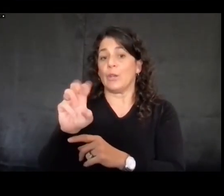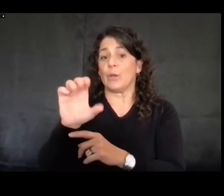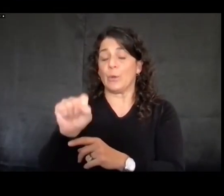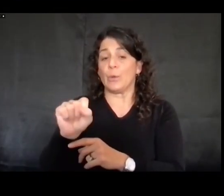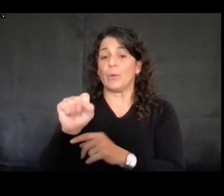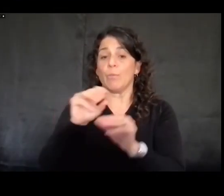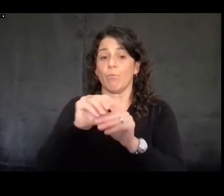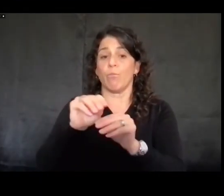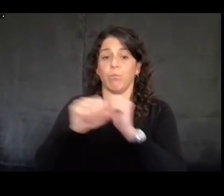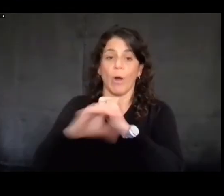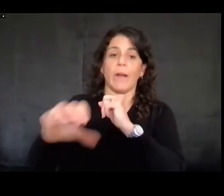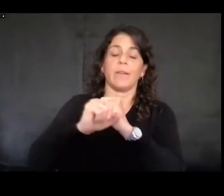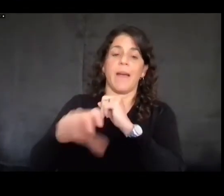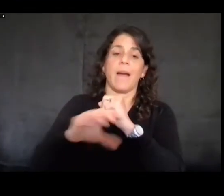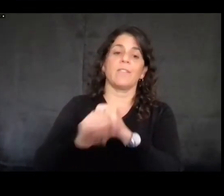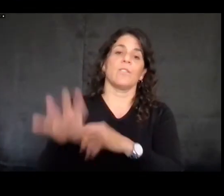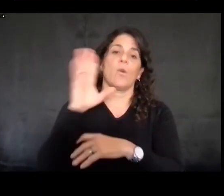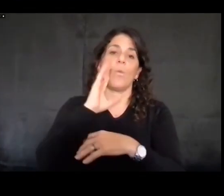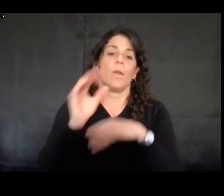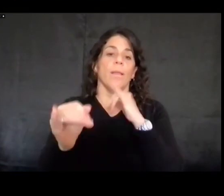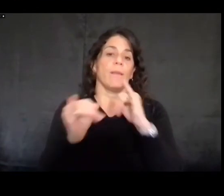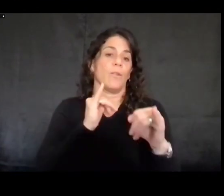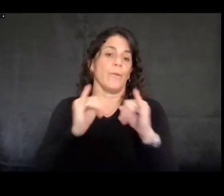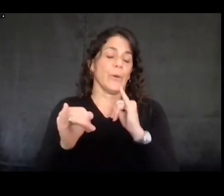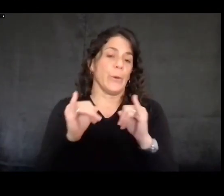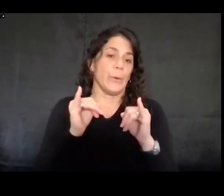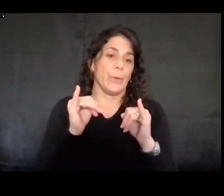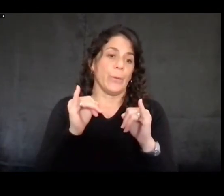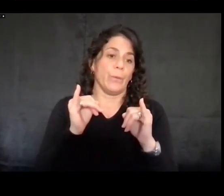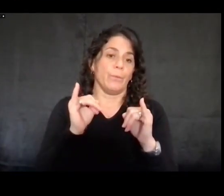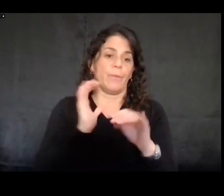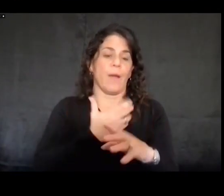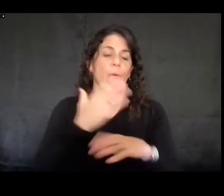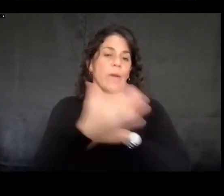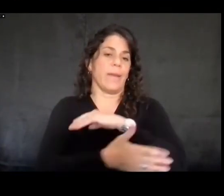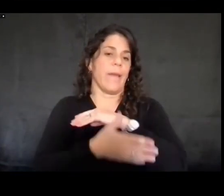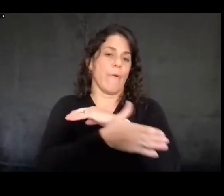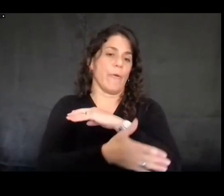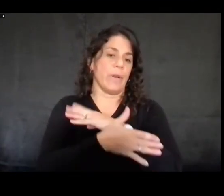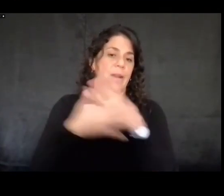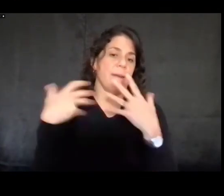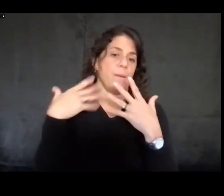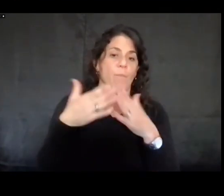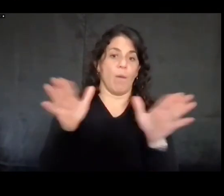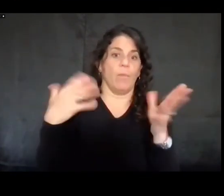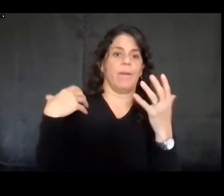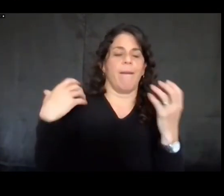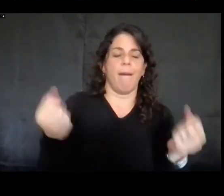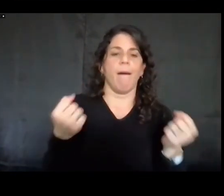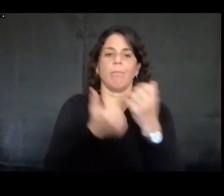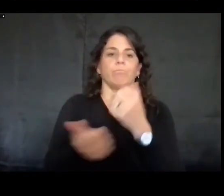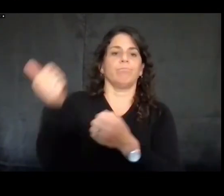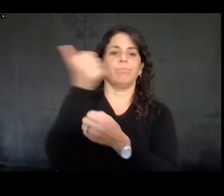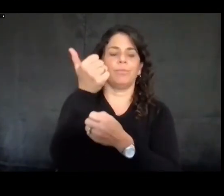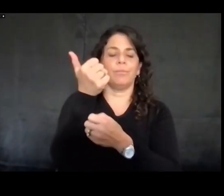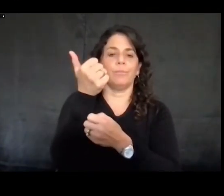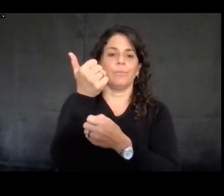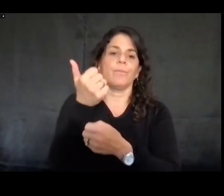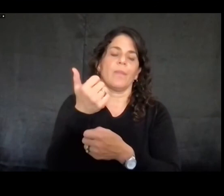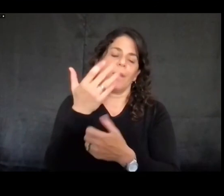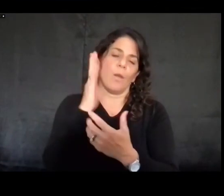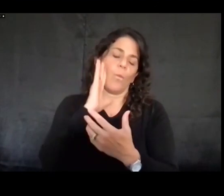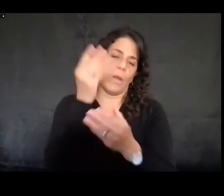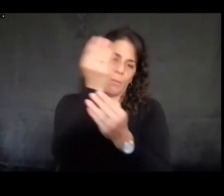en hobart y está va a entrevistar a uno de estos oficiales de salud pública